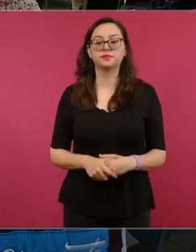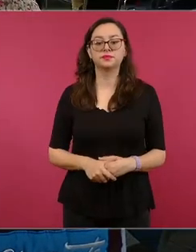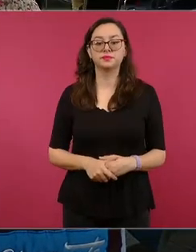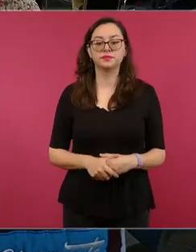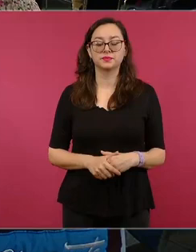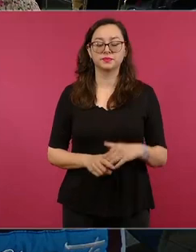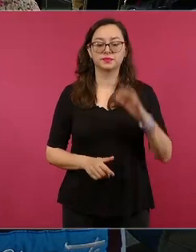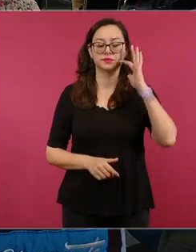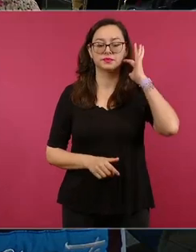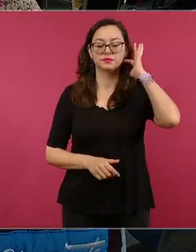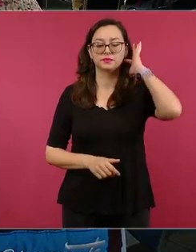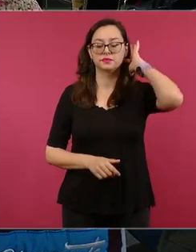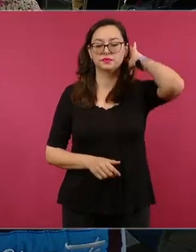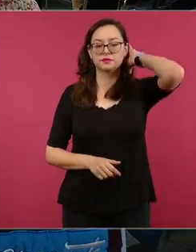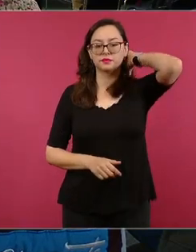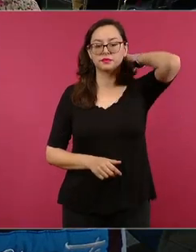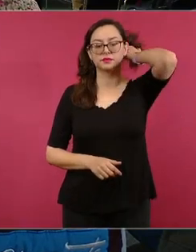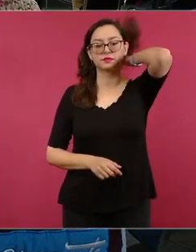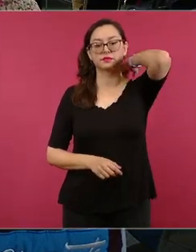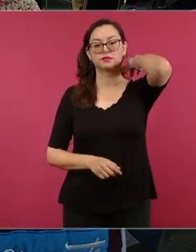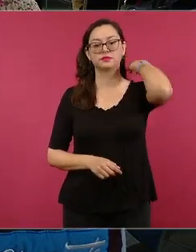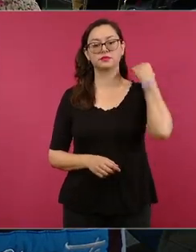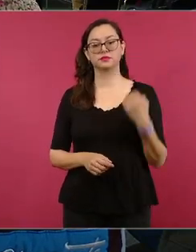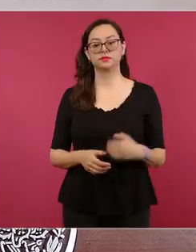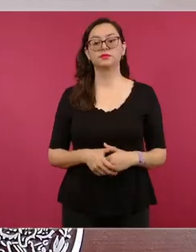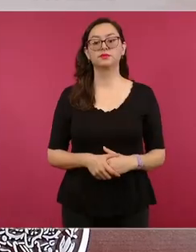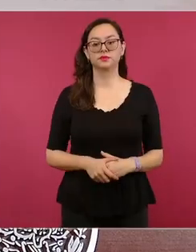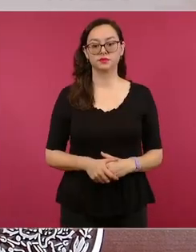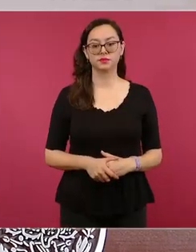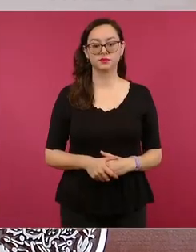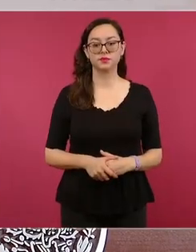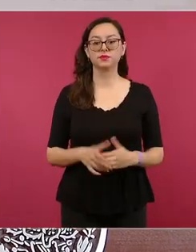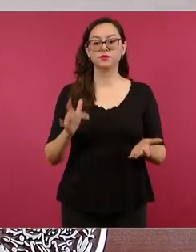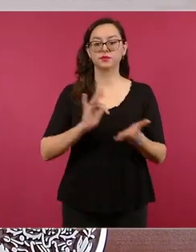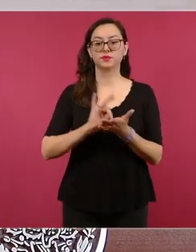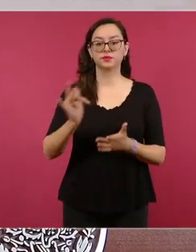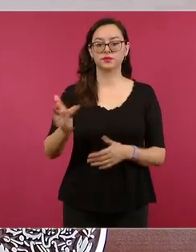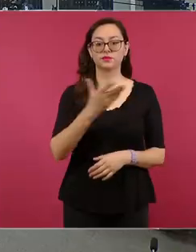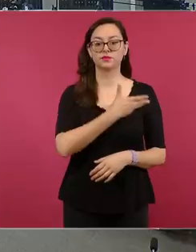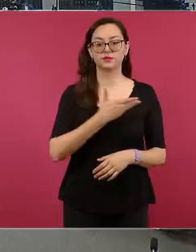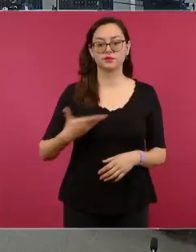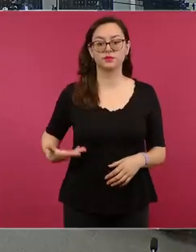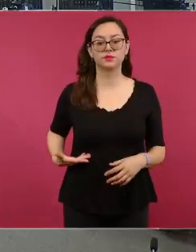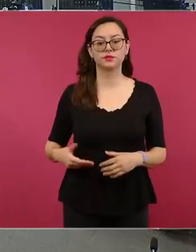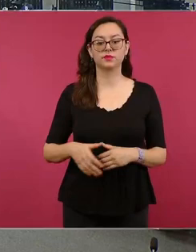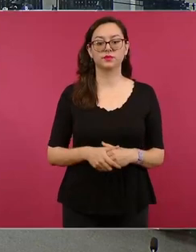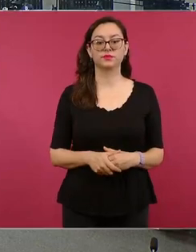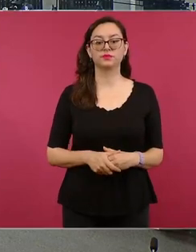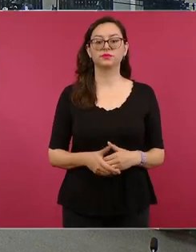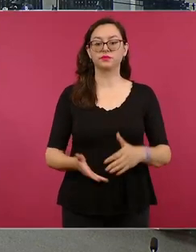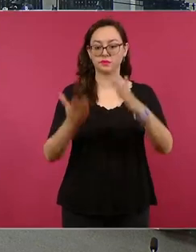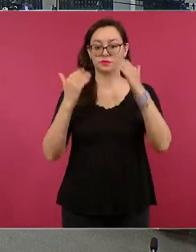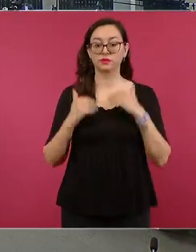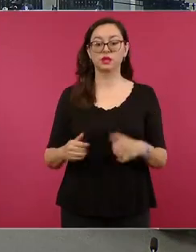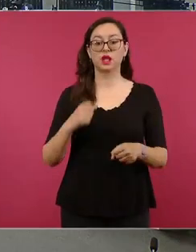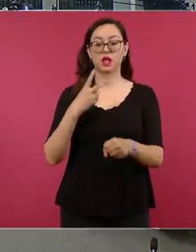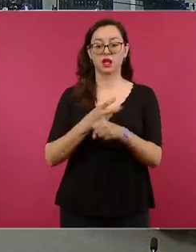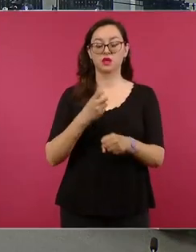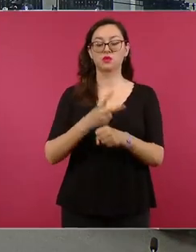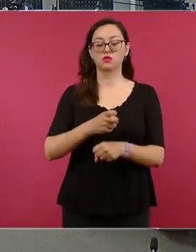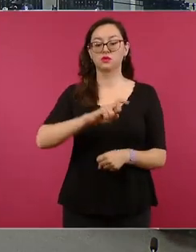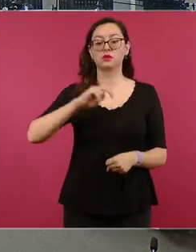como lo propusimos. Gracias, señor presidente. Y si me permite una segunda pregunta.